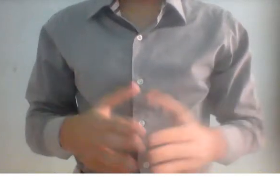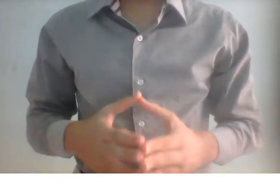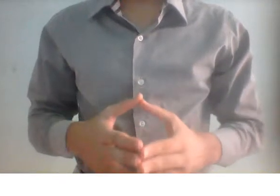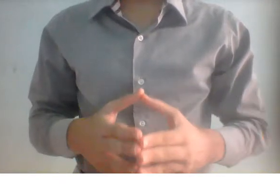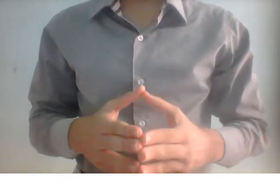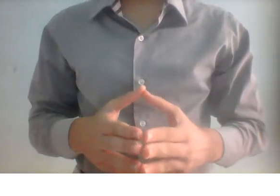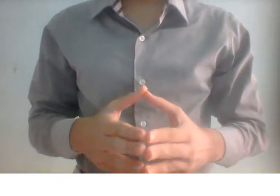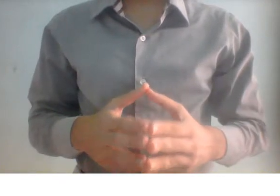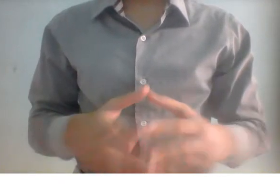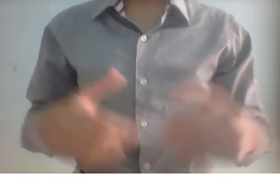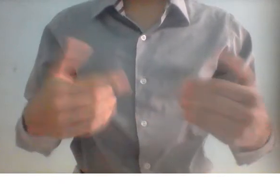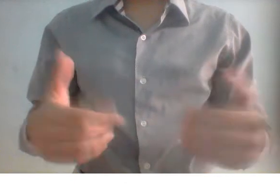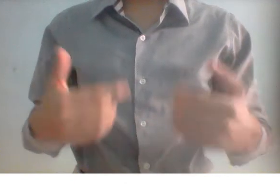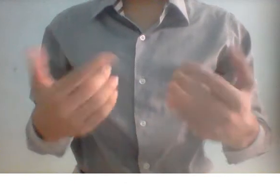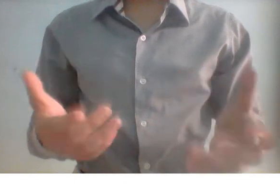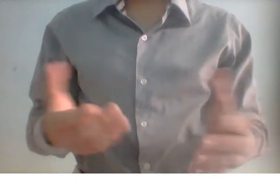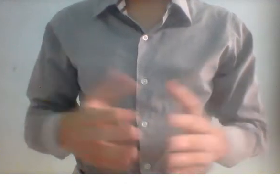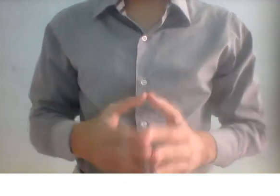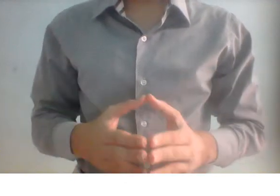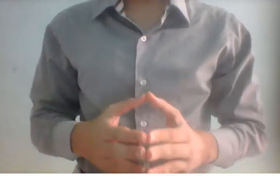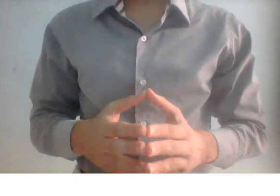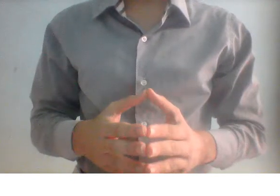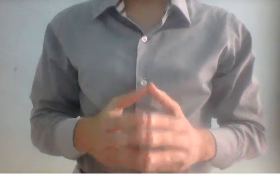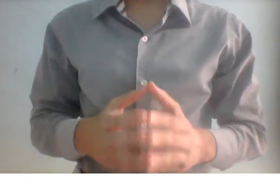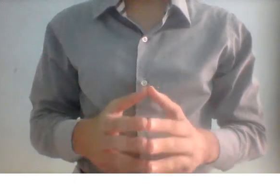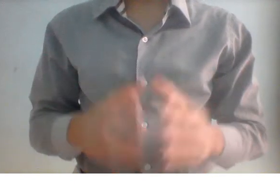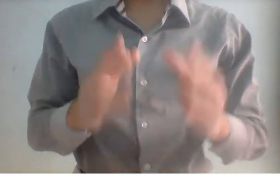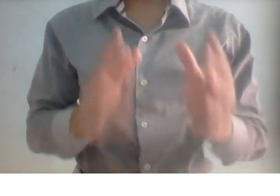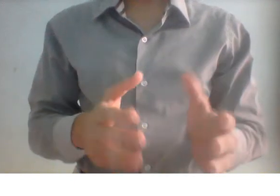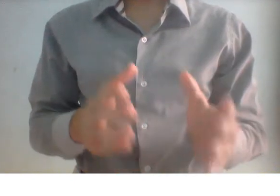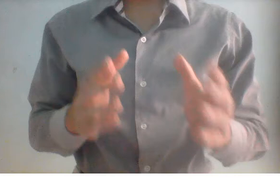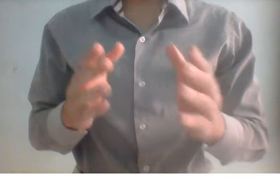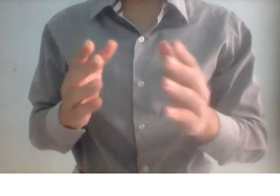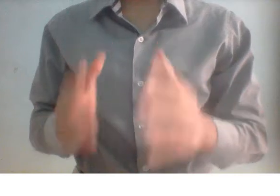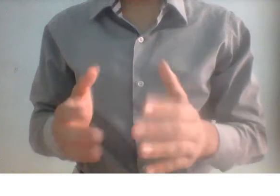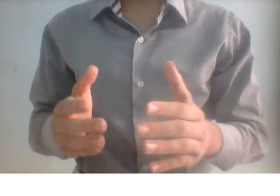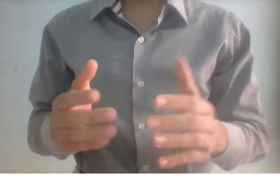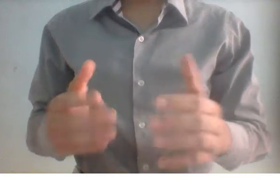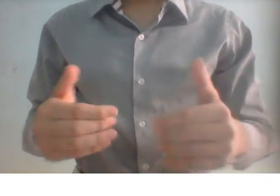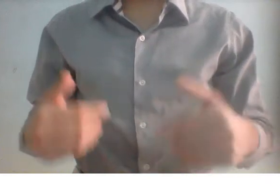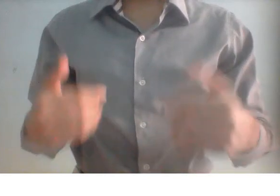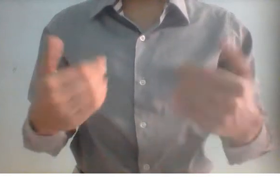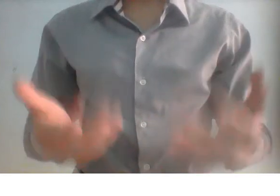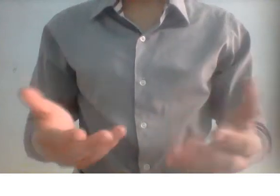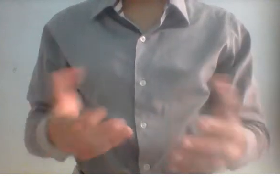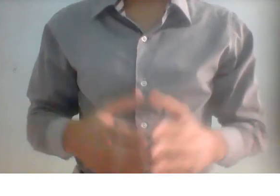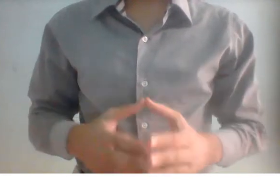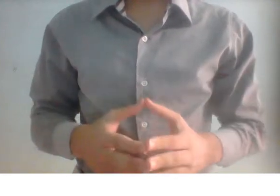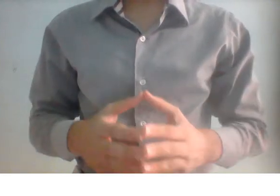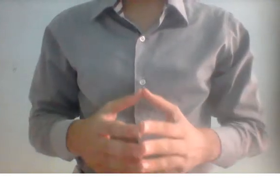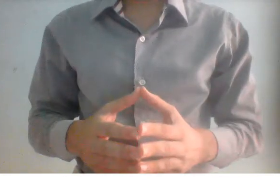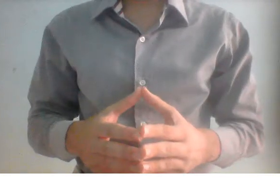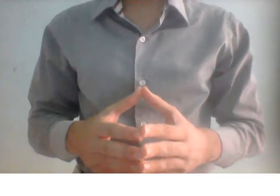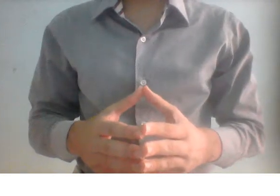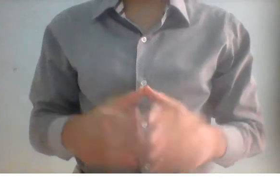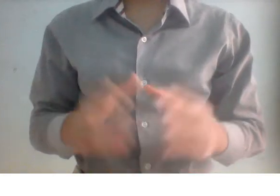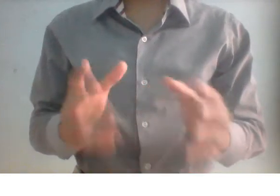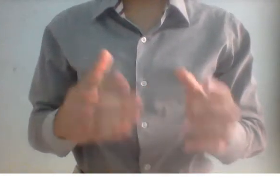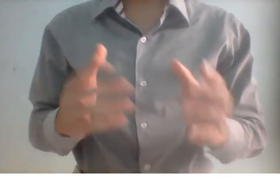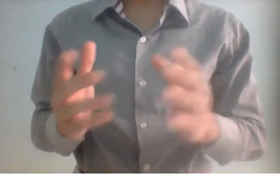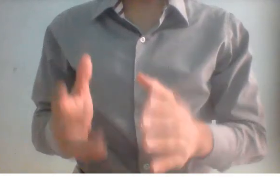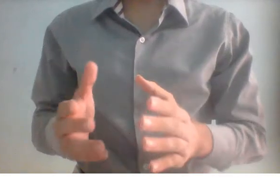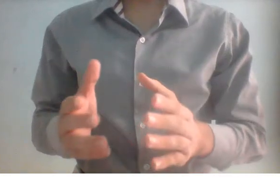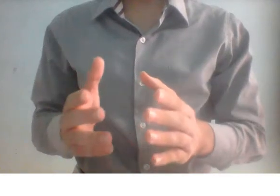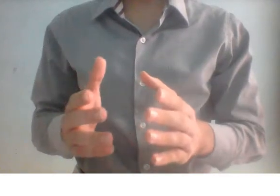El presidente Andrés Manuel López Obrador acaba de anunciar que se cancelará el contrato con la planta de Etileno 21, esto después de que se intentara llegar a un acuerdo